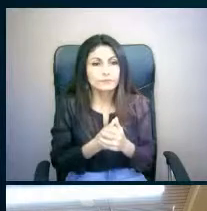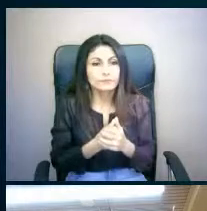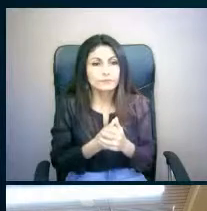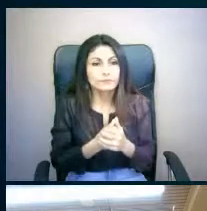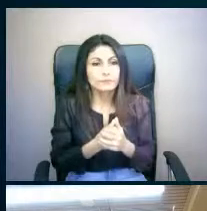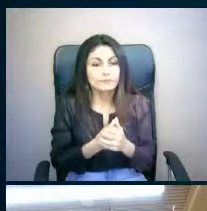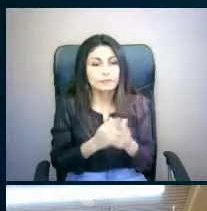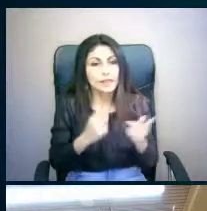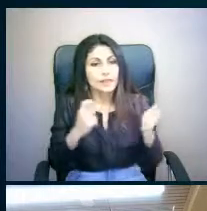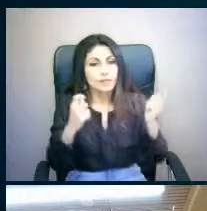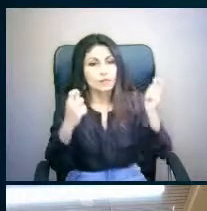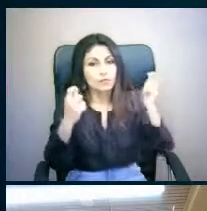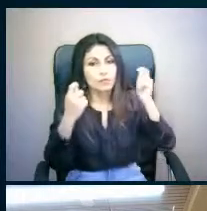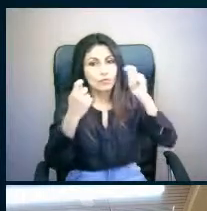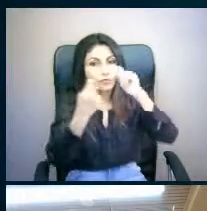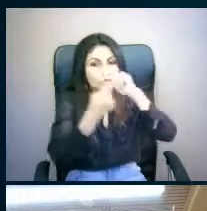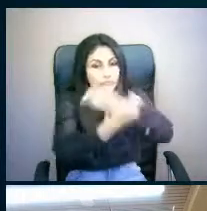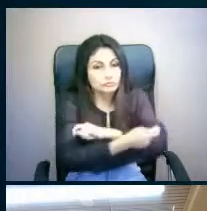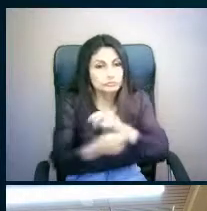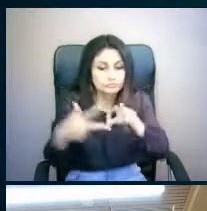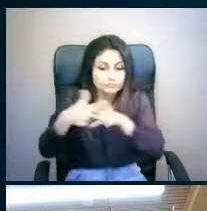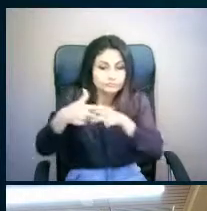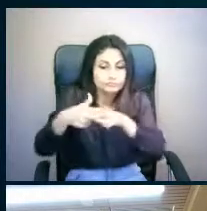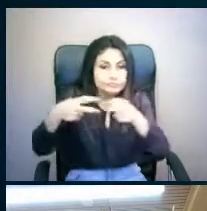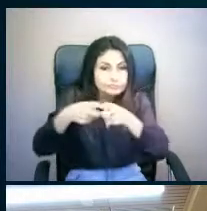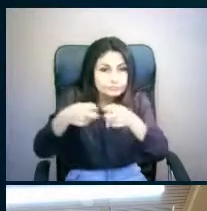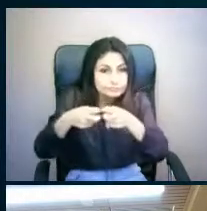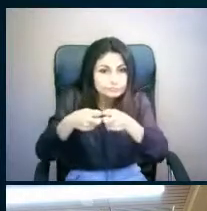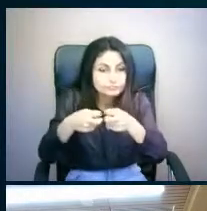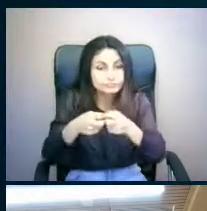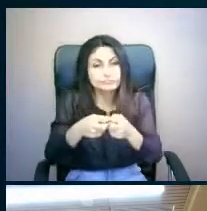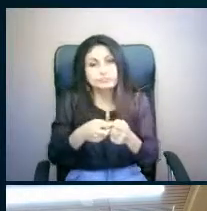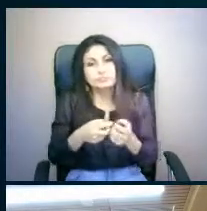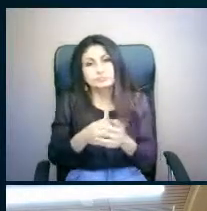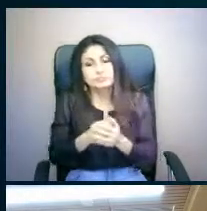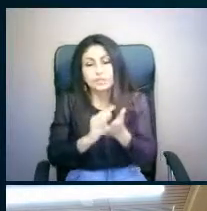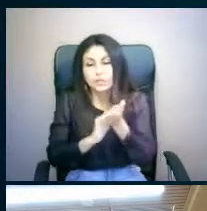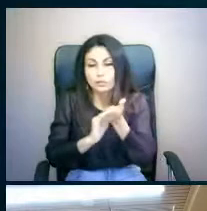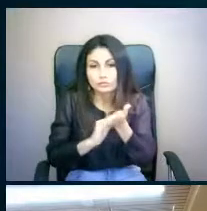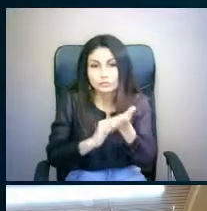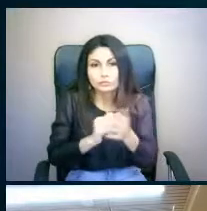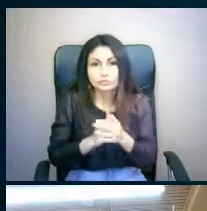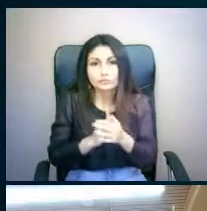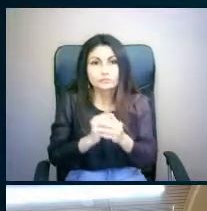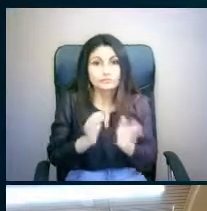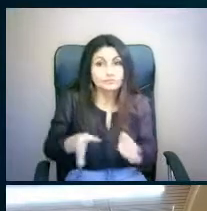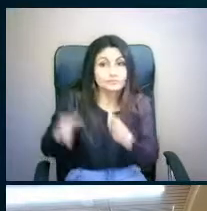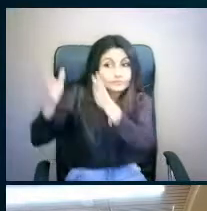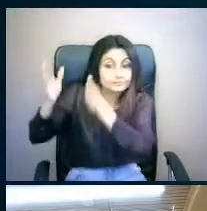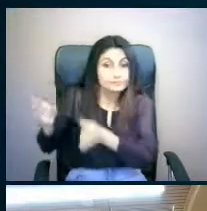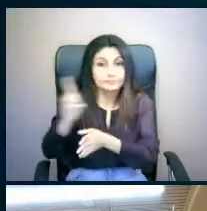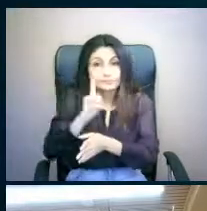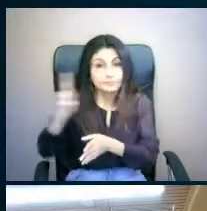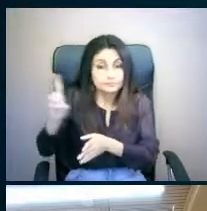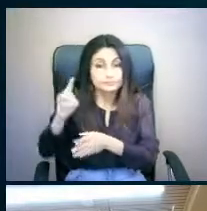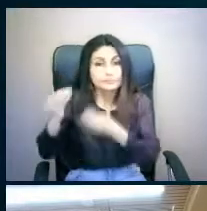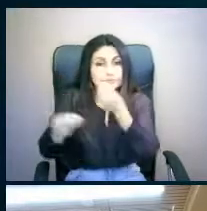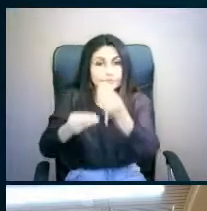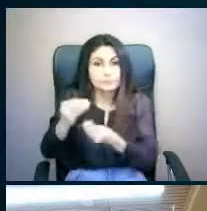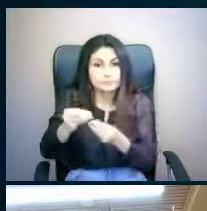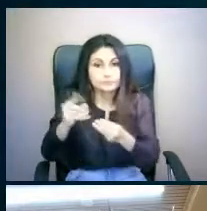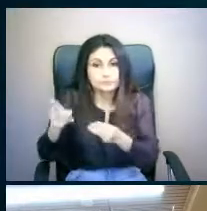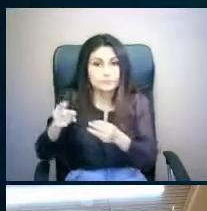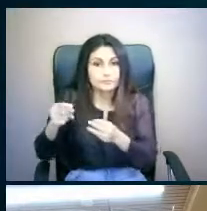de las interrupciones y la duración. En la parte superior derecha, podemos ver el histórico de causa de las interrupciones y